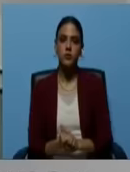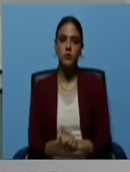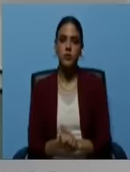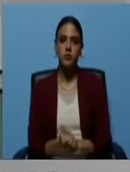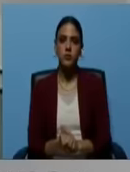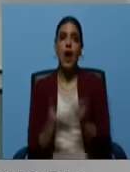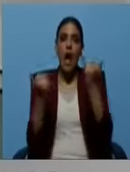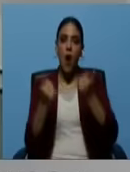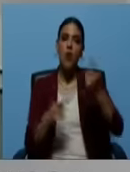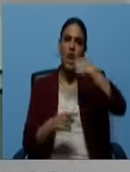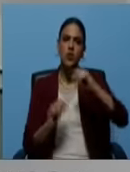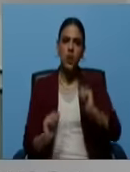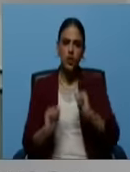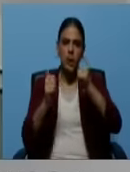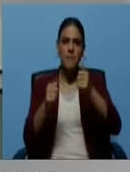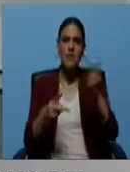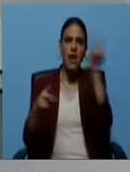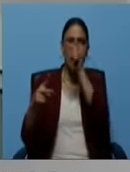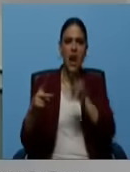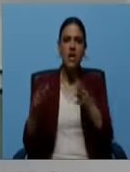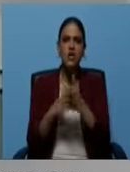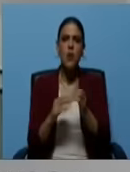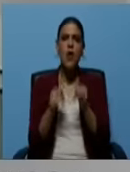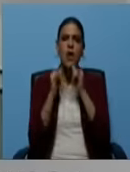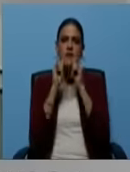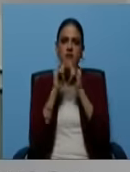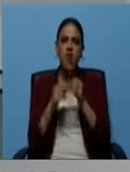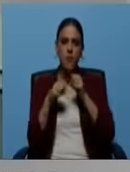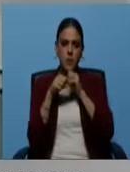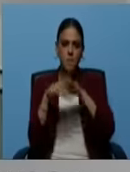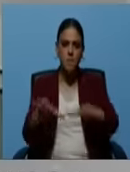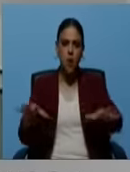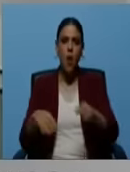a proceder a leer un comunicado oficial del Ministerio Público